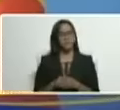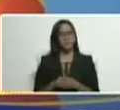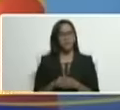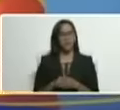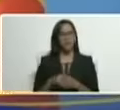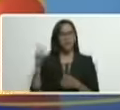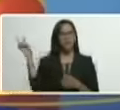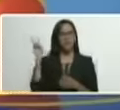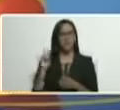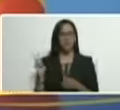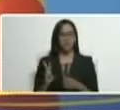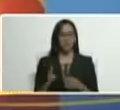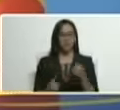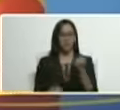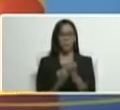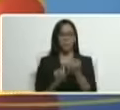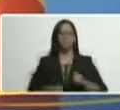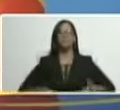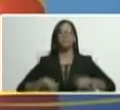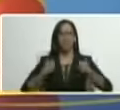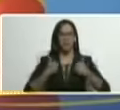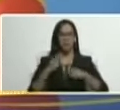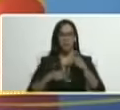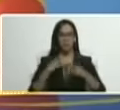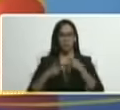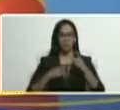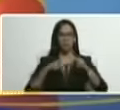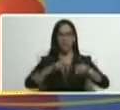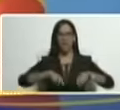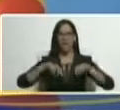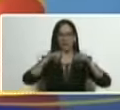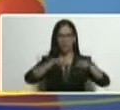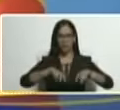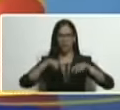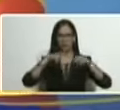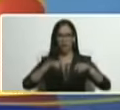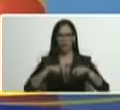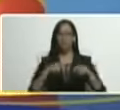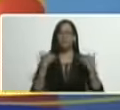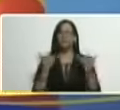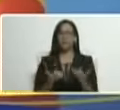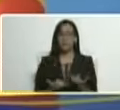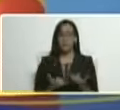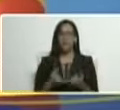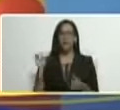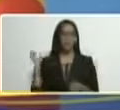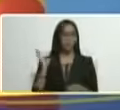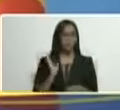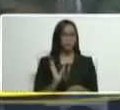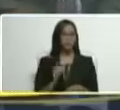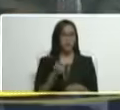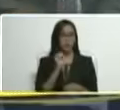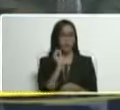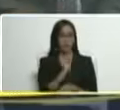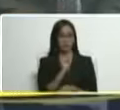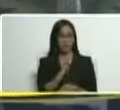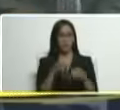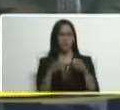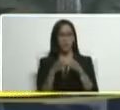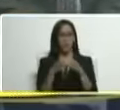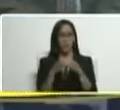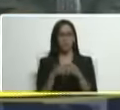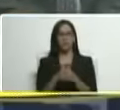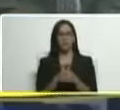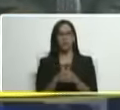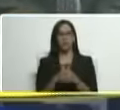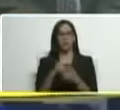apoye aún más en la producción agrícola. Ya hemos llegado, le decía al compañero Tran Lu